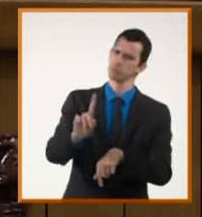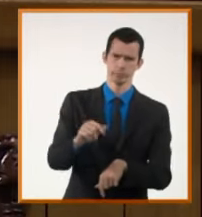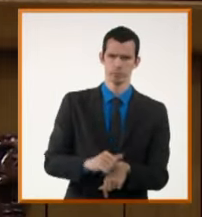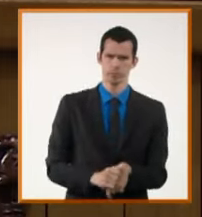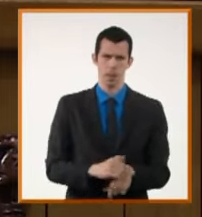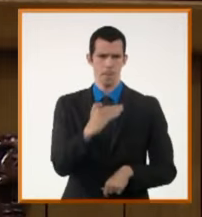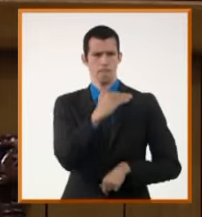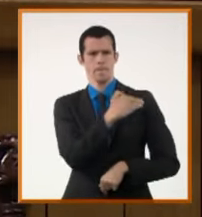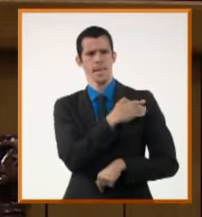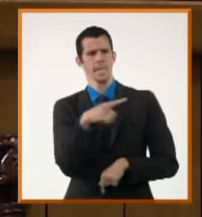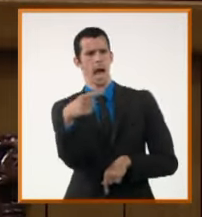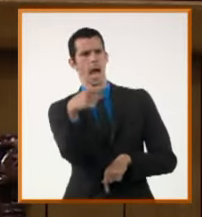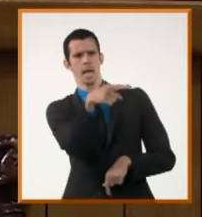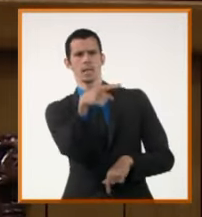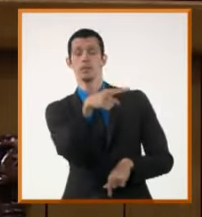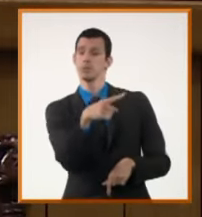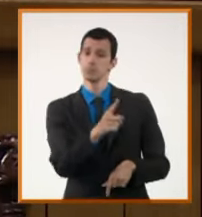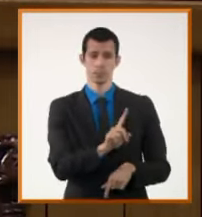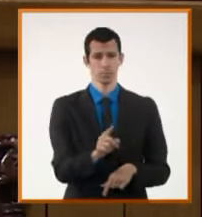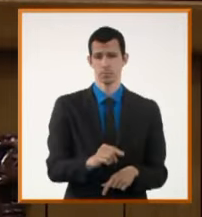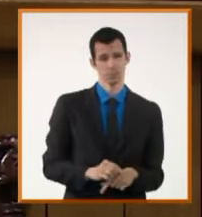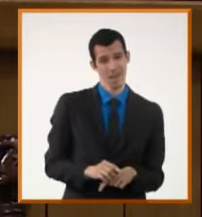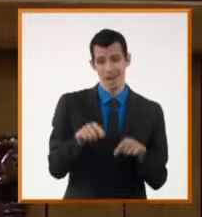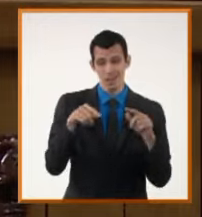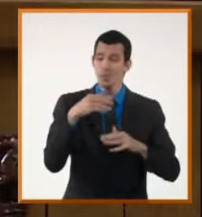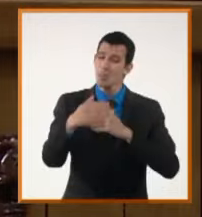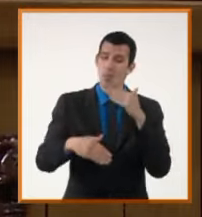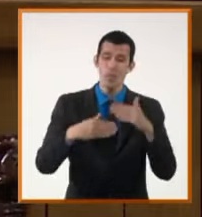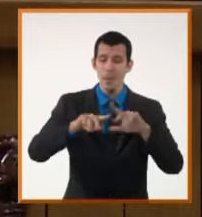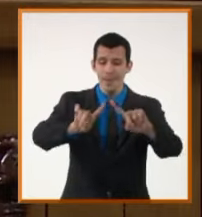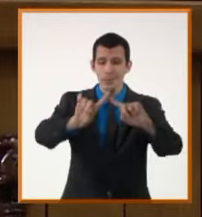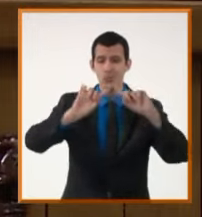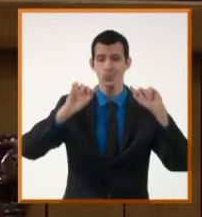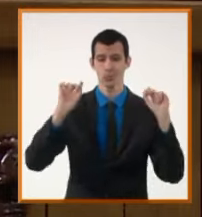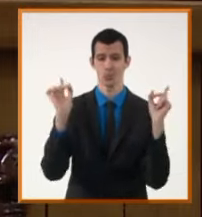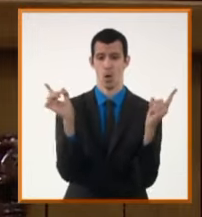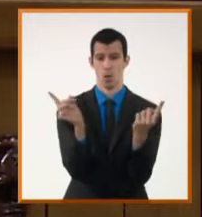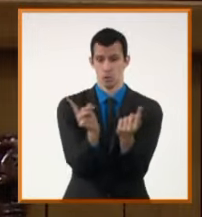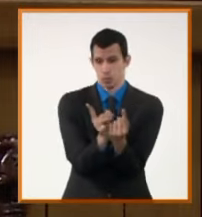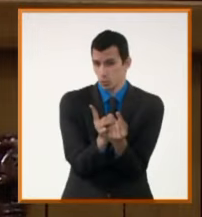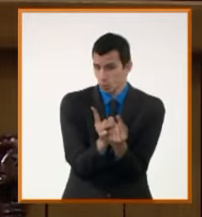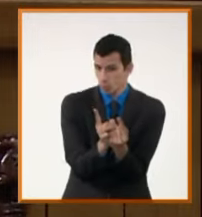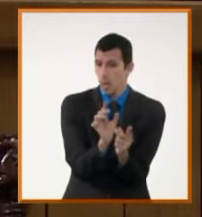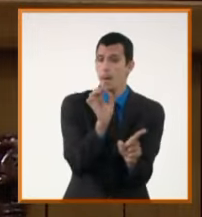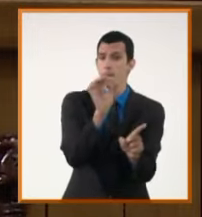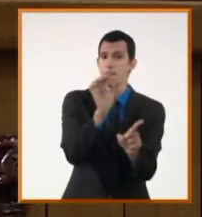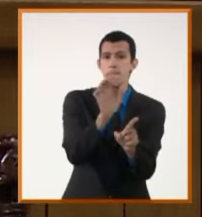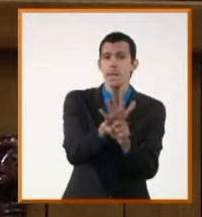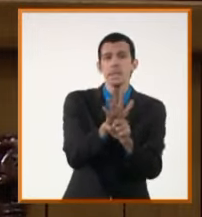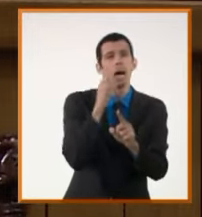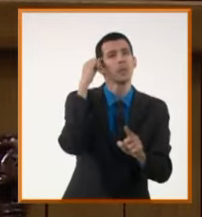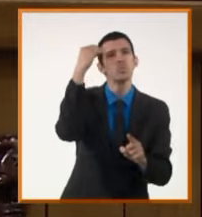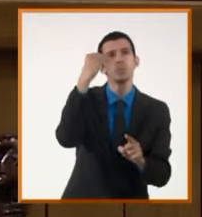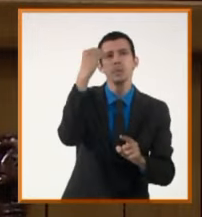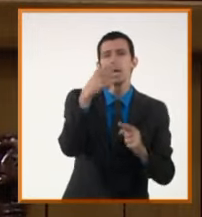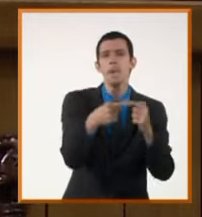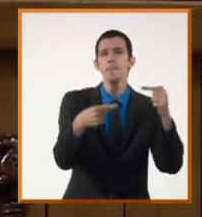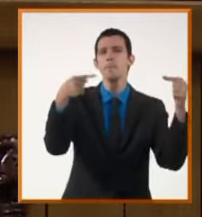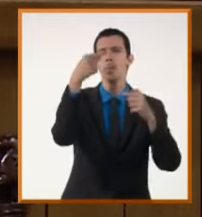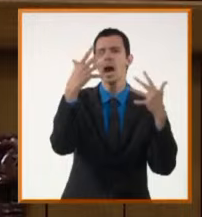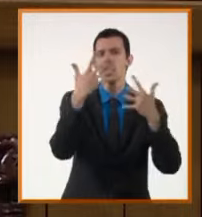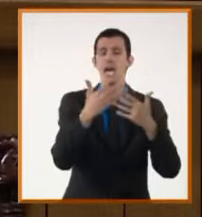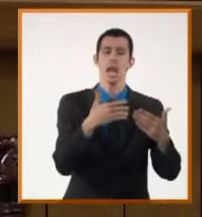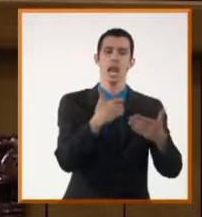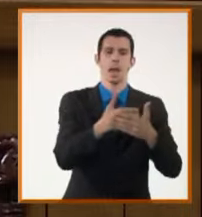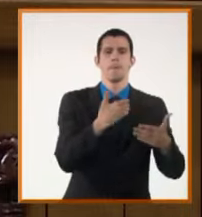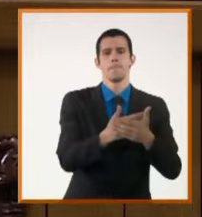es un problema de todos, empezando por el gobierno y los sistemas empresariales, porque muchos de los productos, los inventos, eso